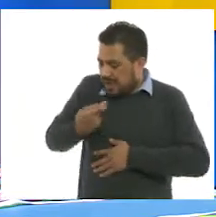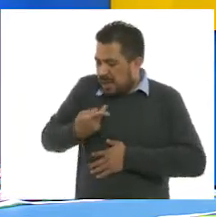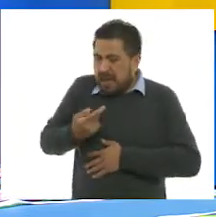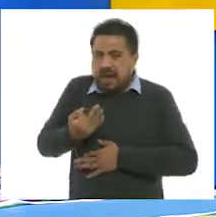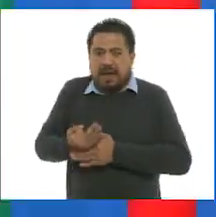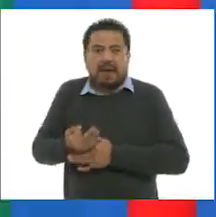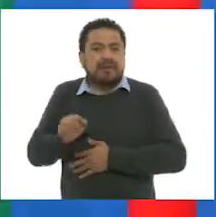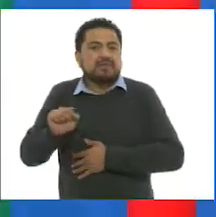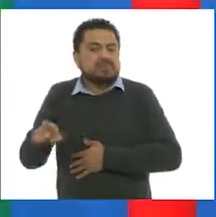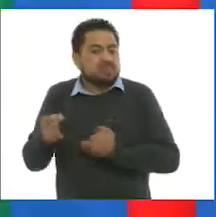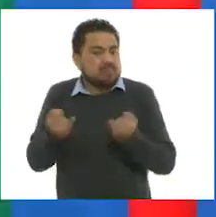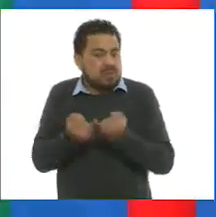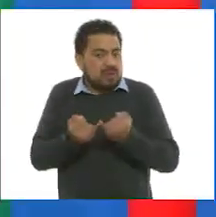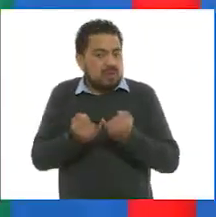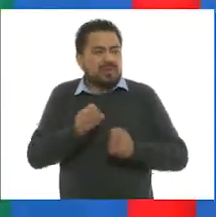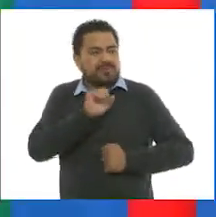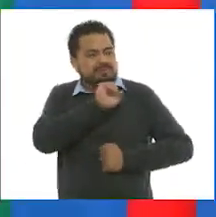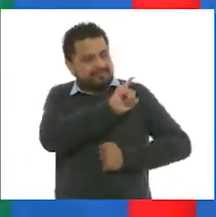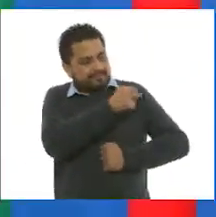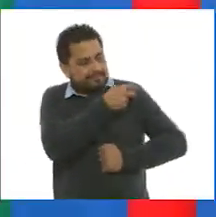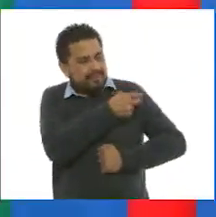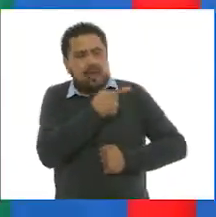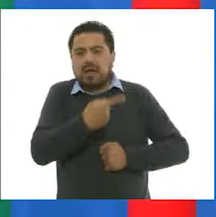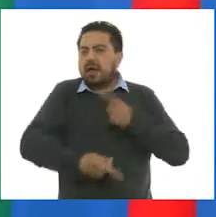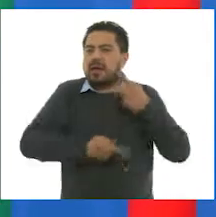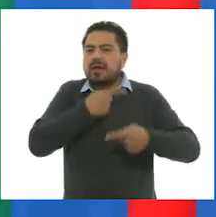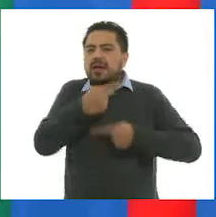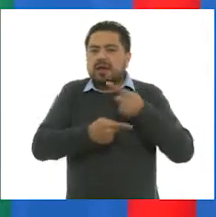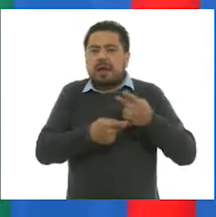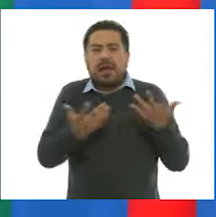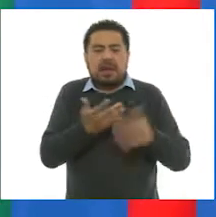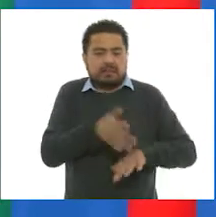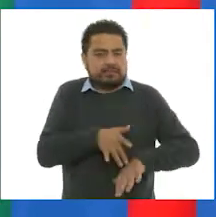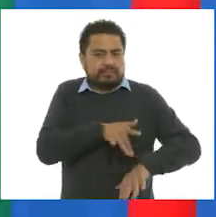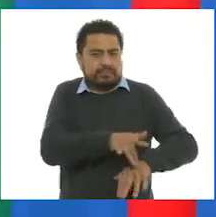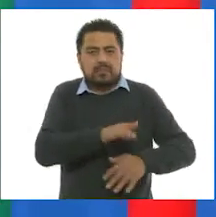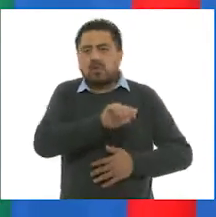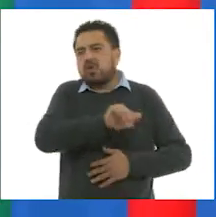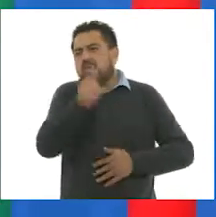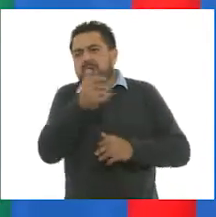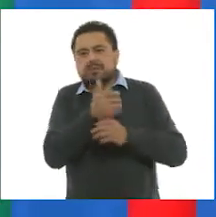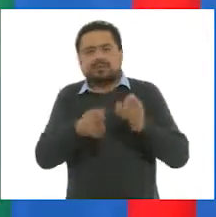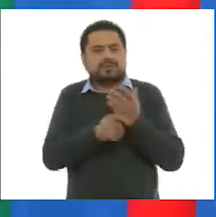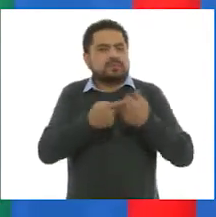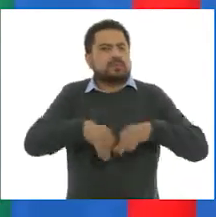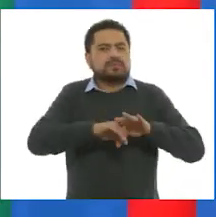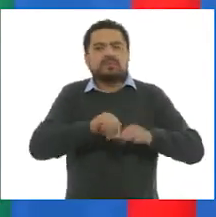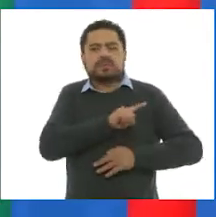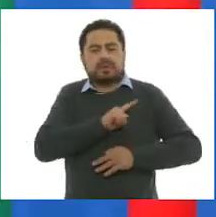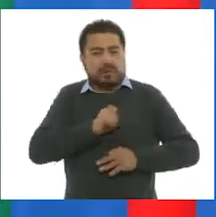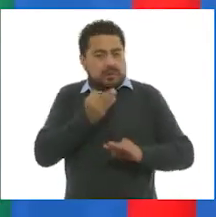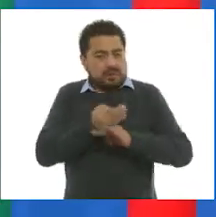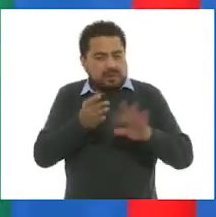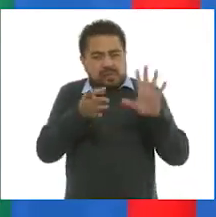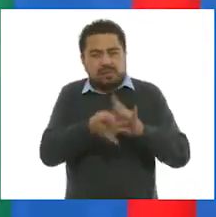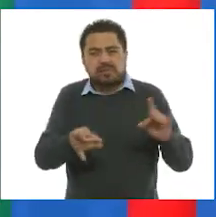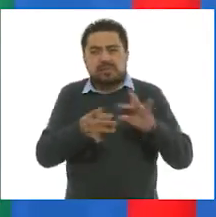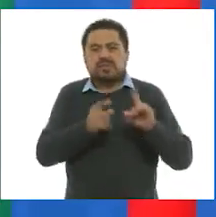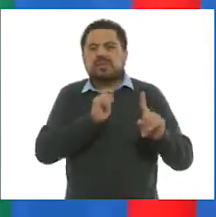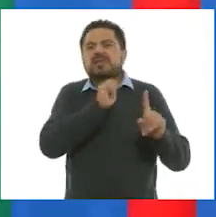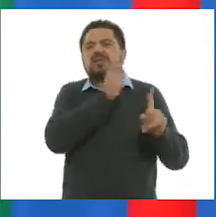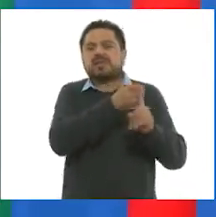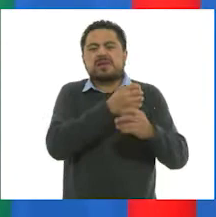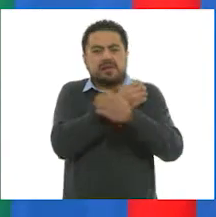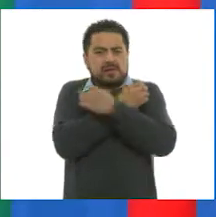este momento. Exactamente, hablando y practicando. Otro aspecto importante que debo mencionar es que se trató de